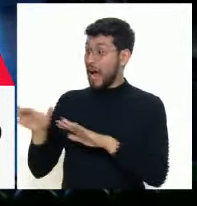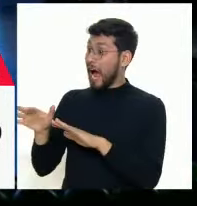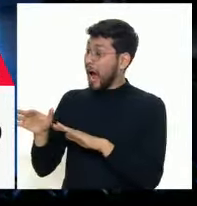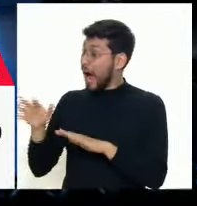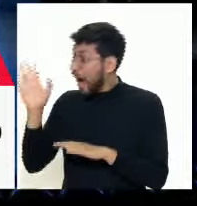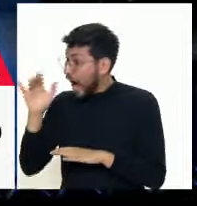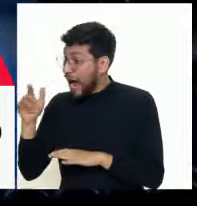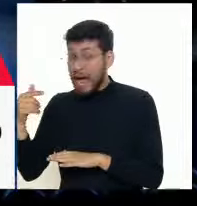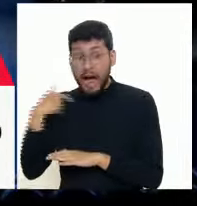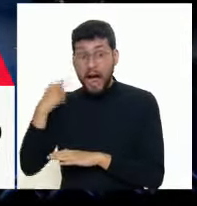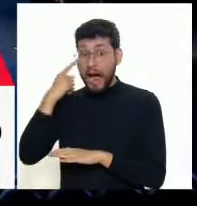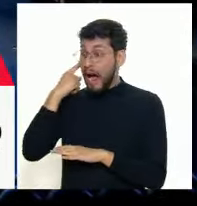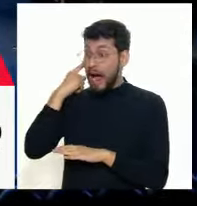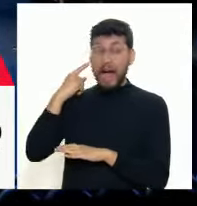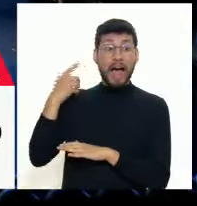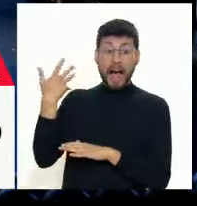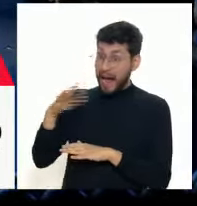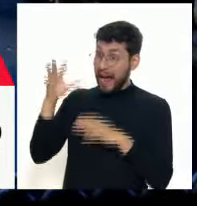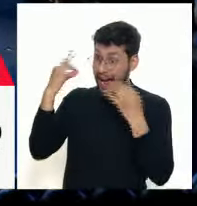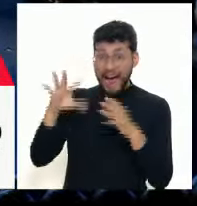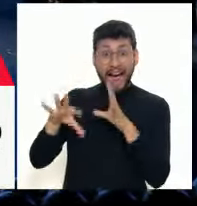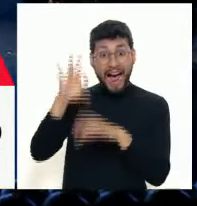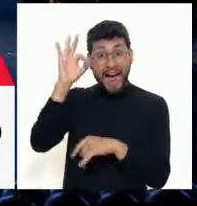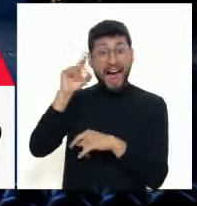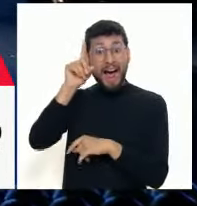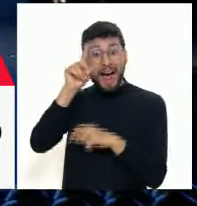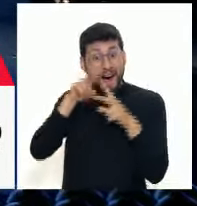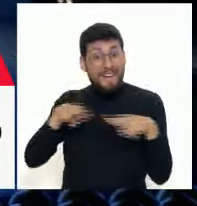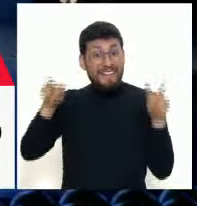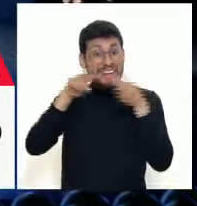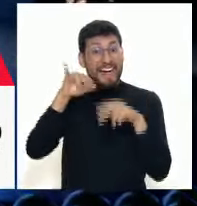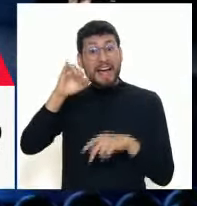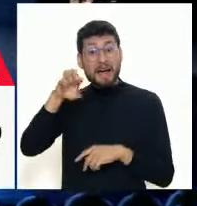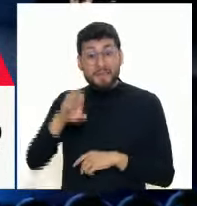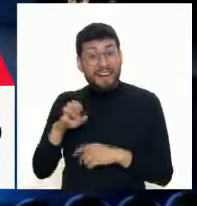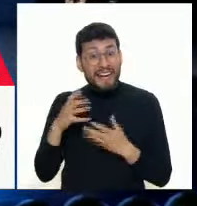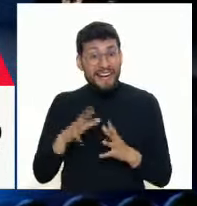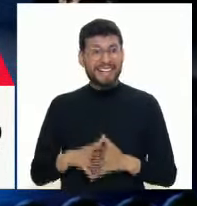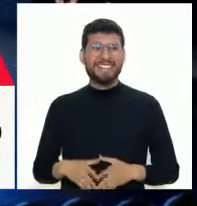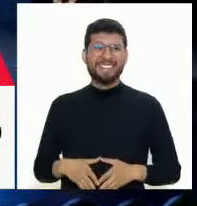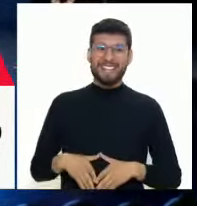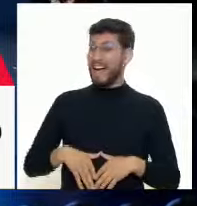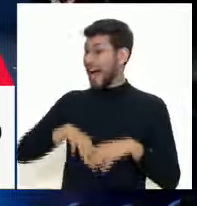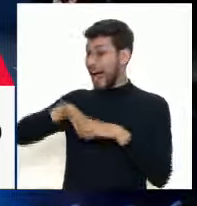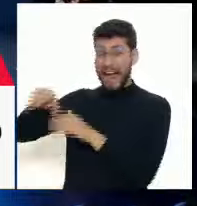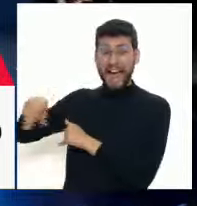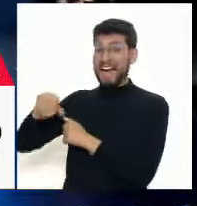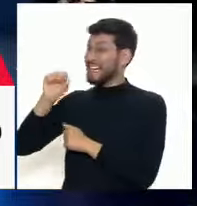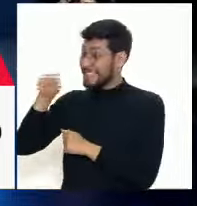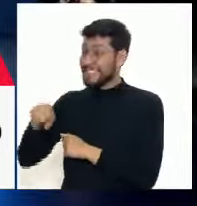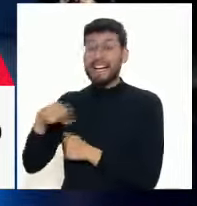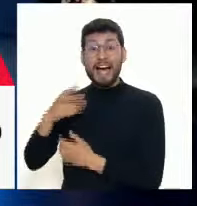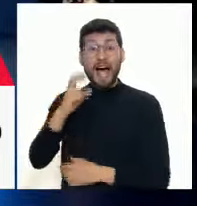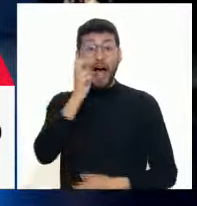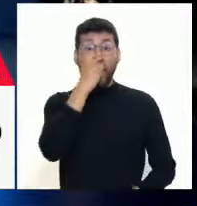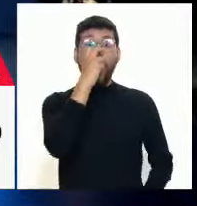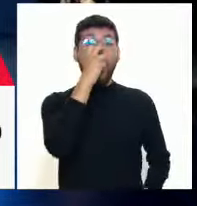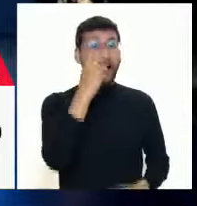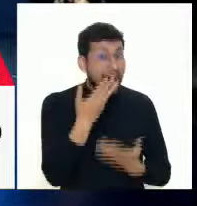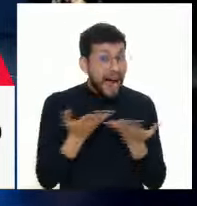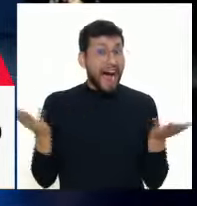Danica, ¿escuché bien? ¿Ya descubrieron uno de los valores de Canal IP? Sí, la